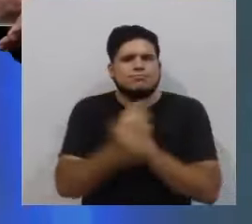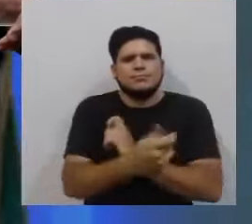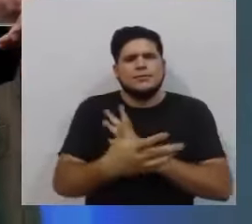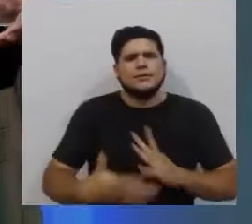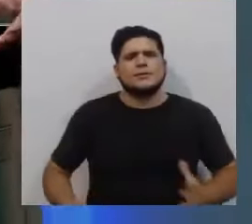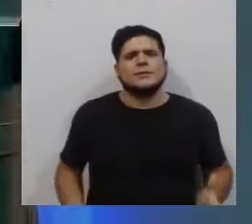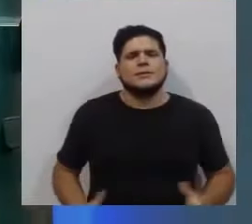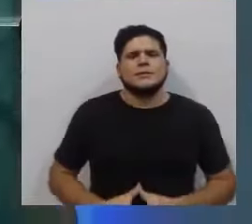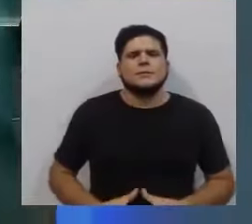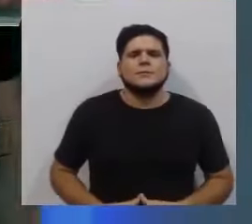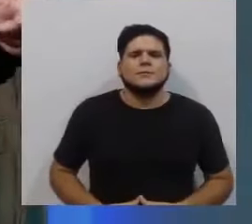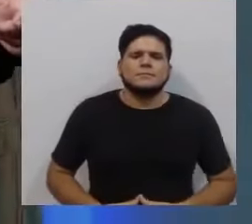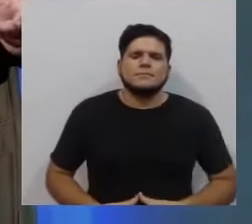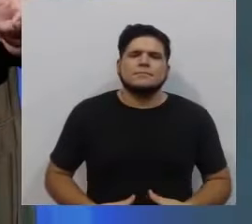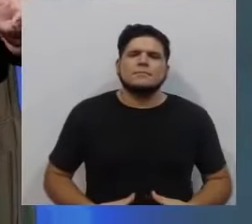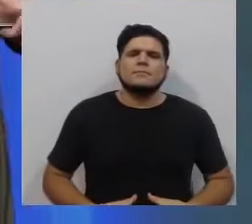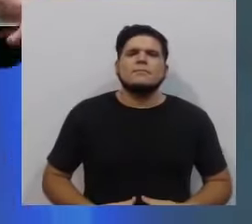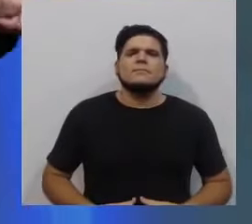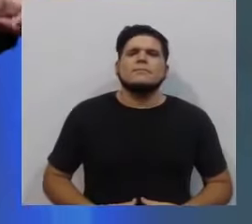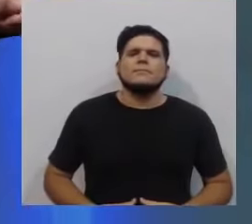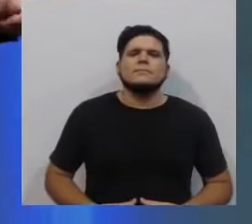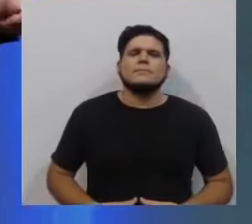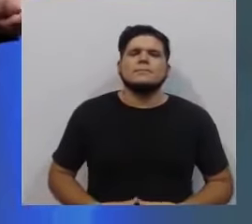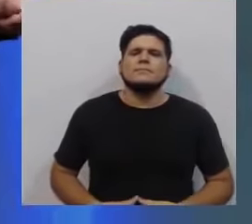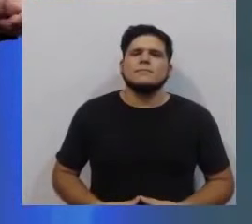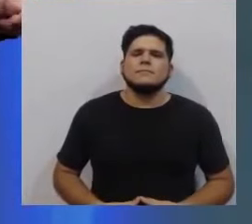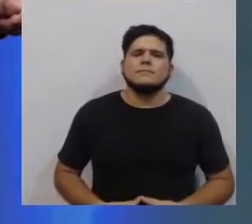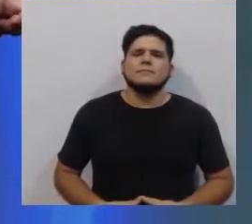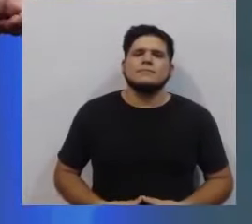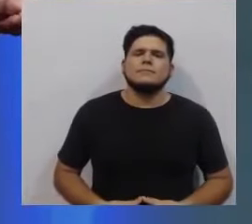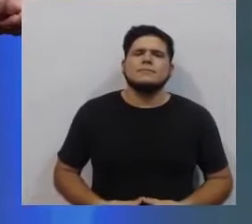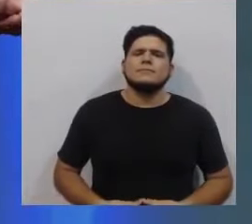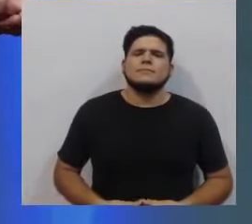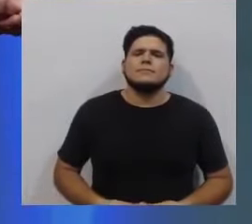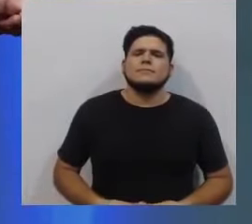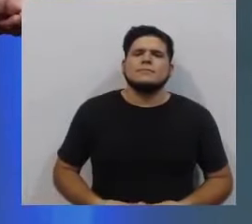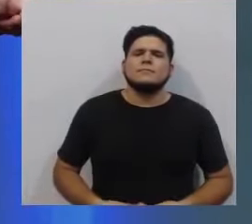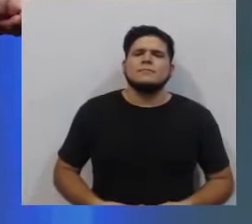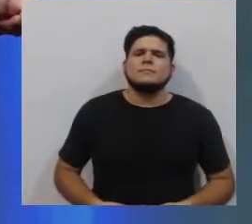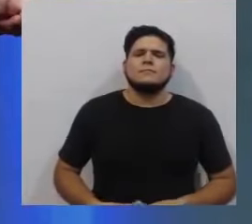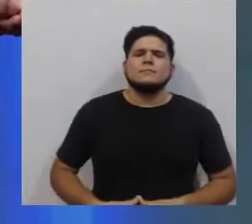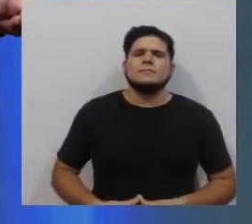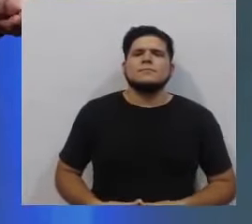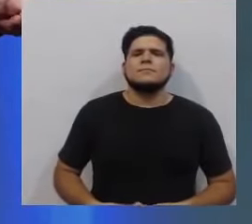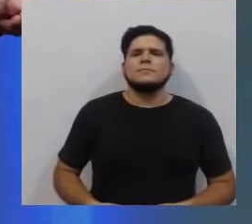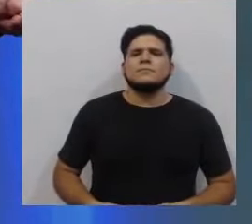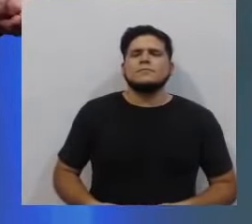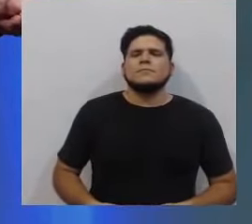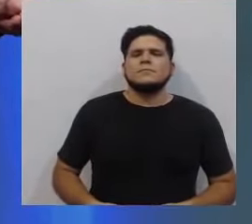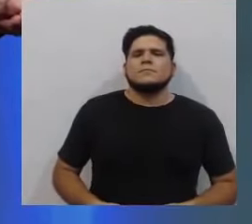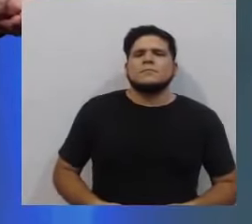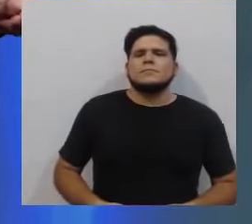décadas toda esta situación alguien tenía que ponerle límites alguien